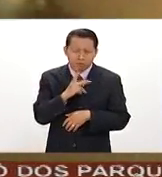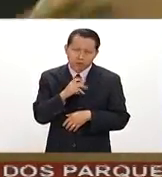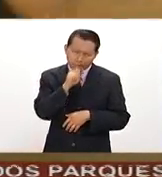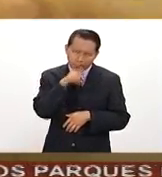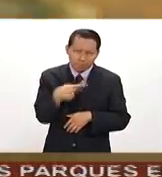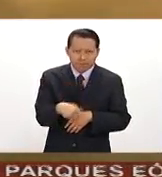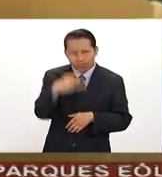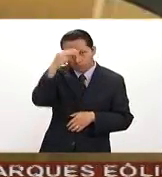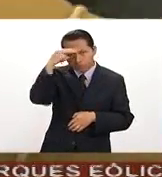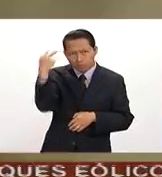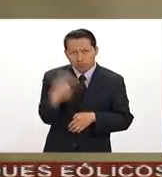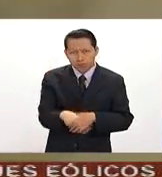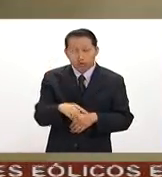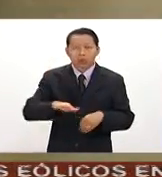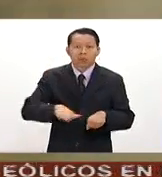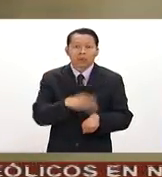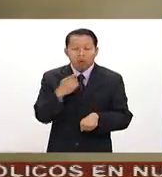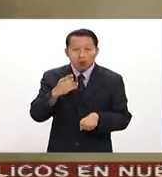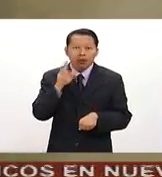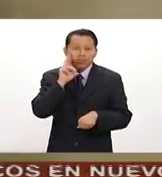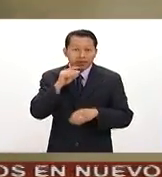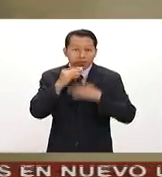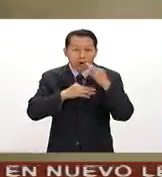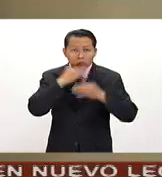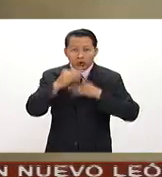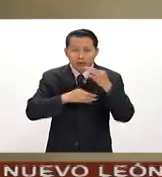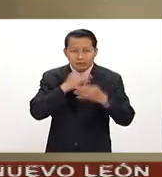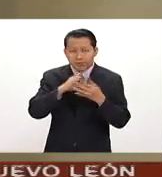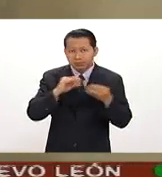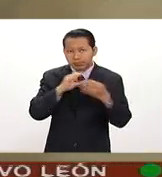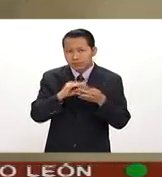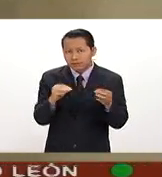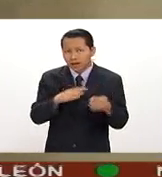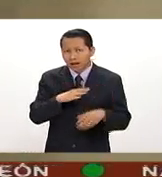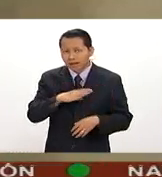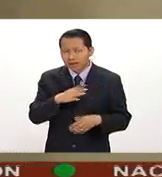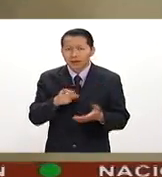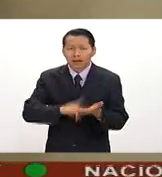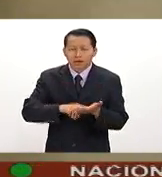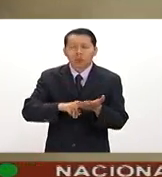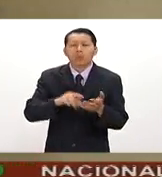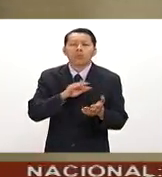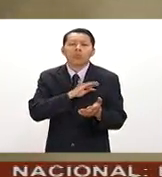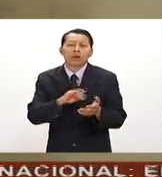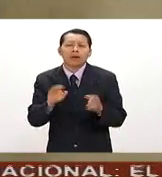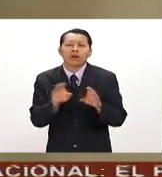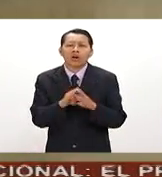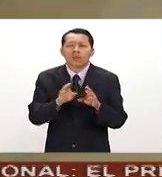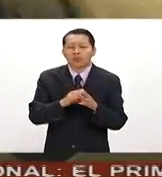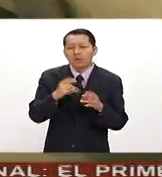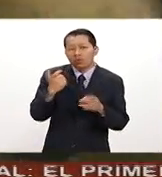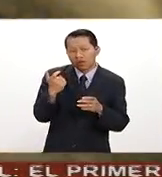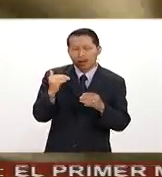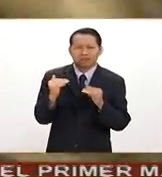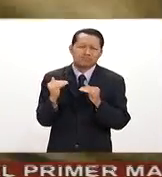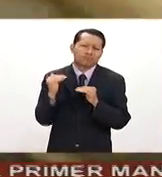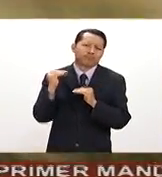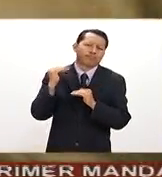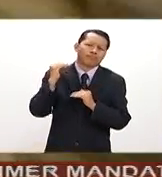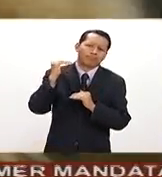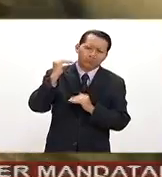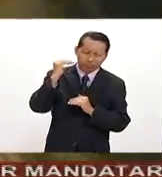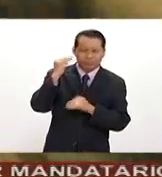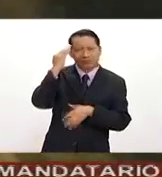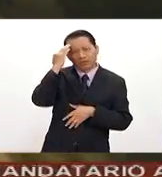nuestra también, porque dieron la noticia de que había una oferta excesiva y que iba a durar